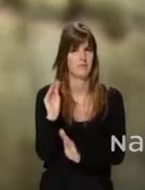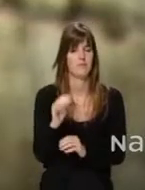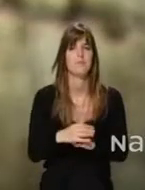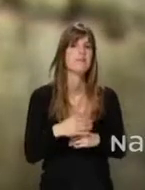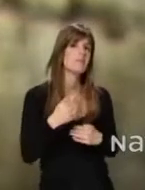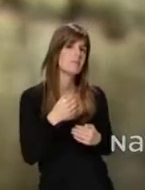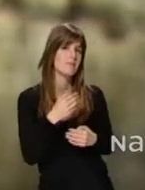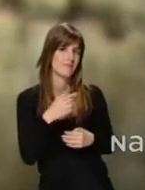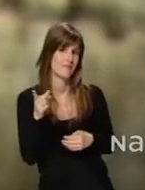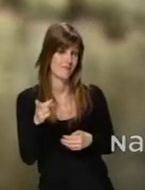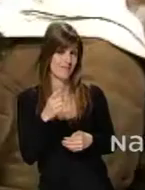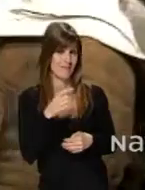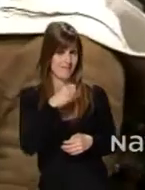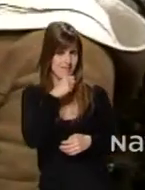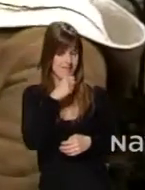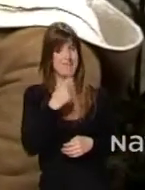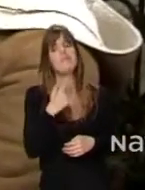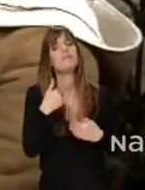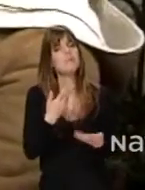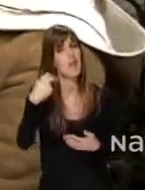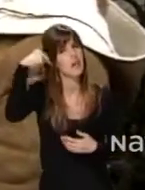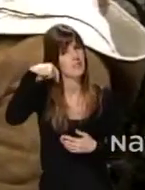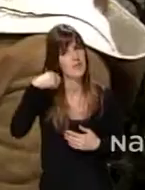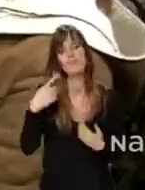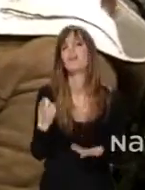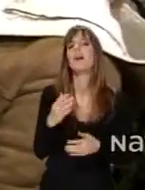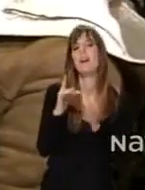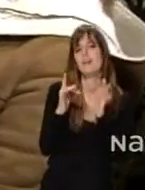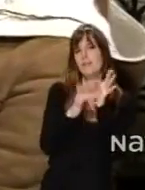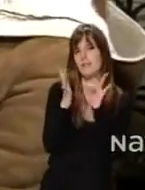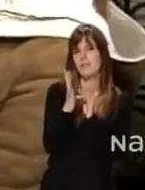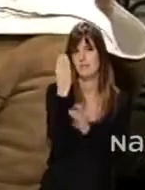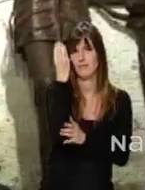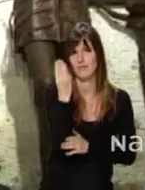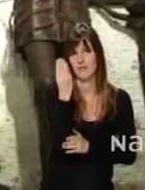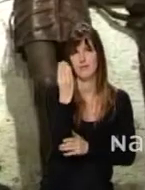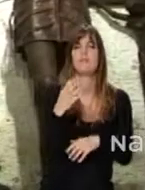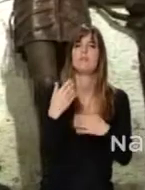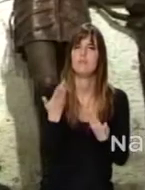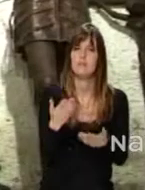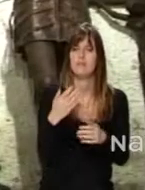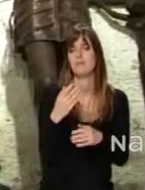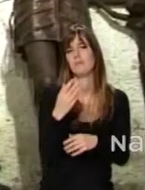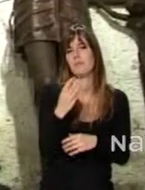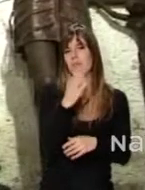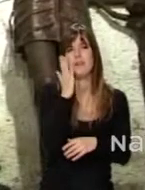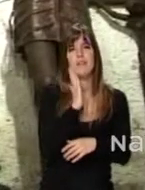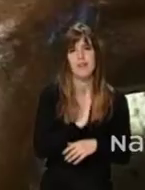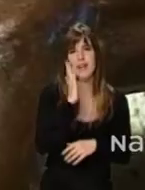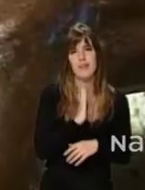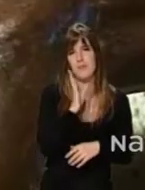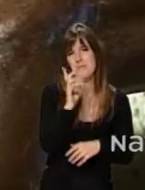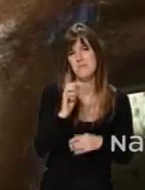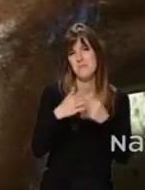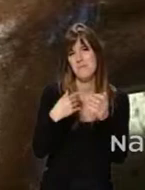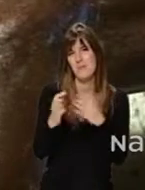Echauri. Y el Cristo ese que está ahí. Ah, ese sí. Ese que le tiene mucho cariño, pues fue de los primeros que hizo. Ese